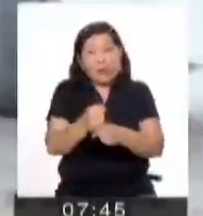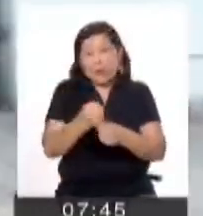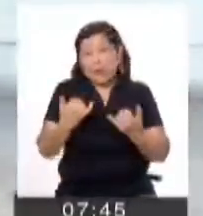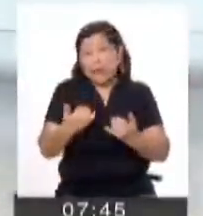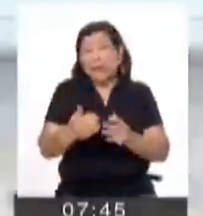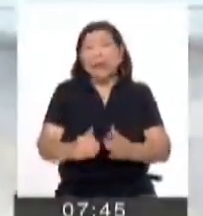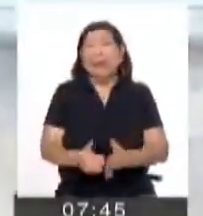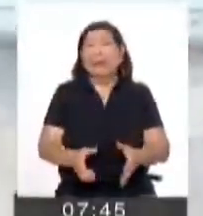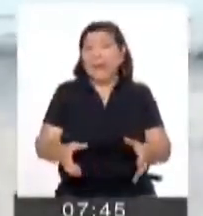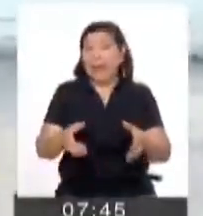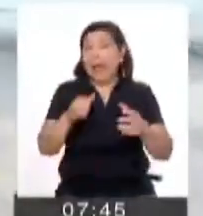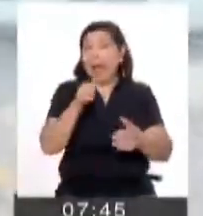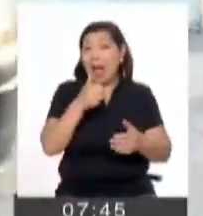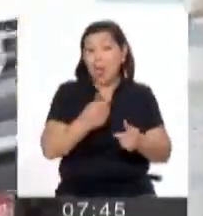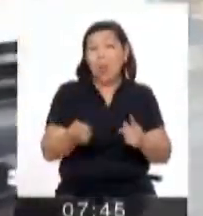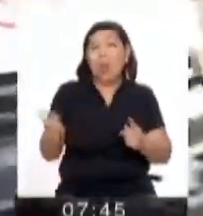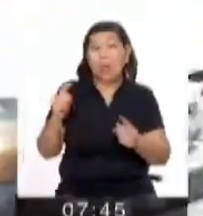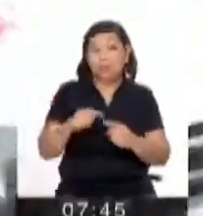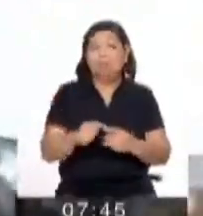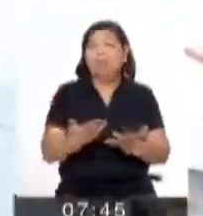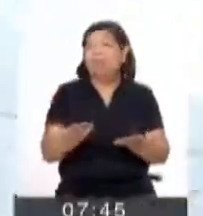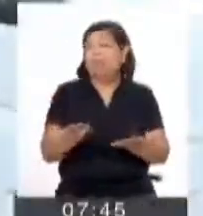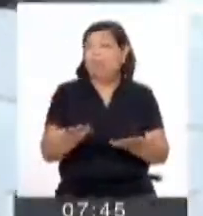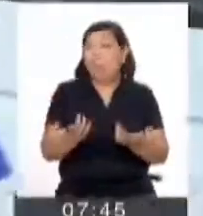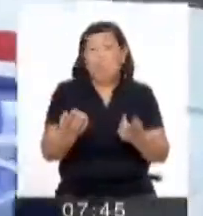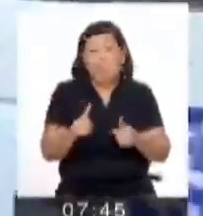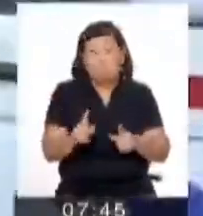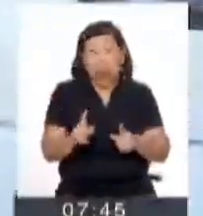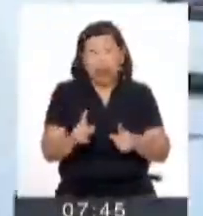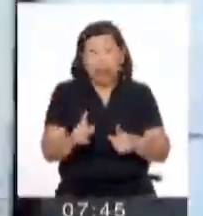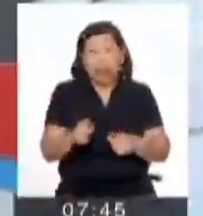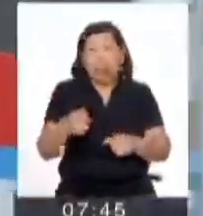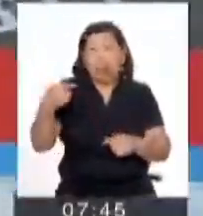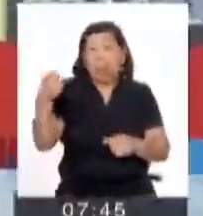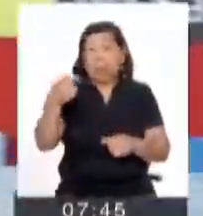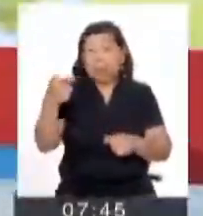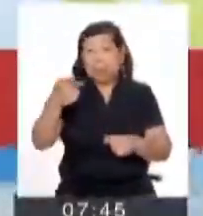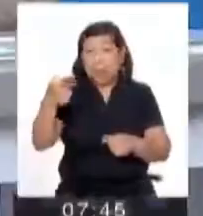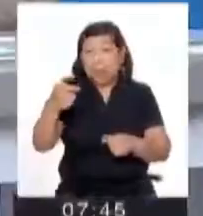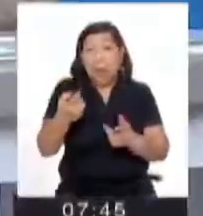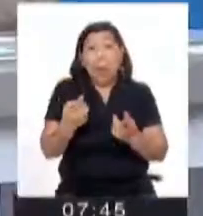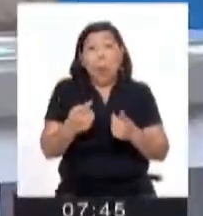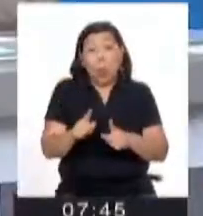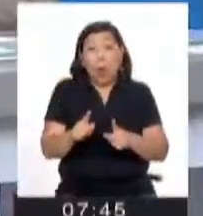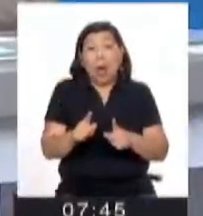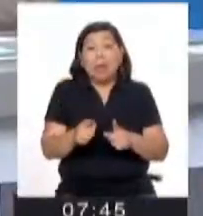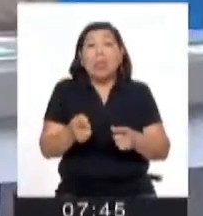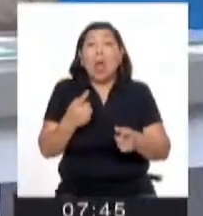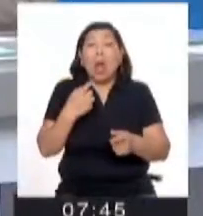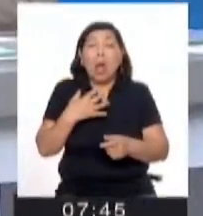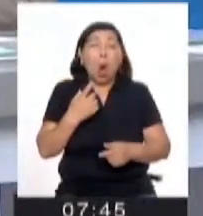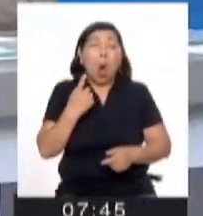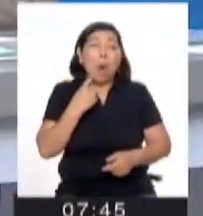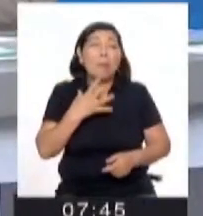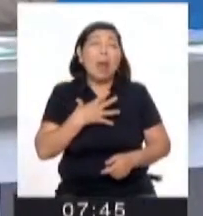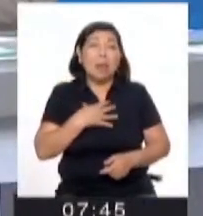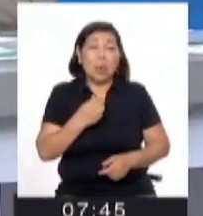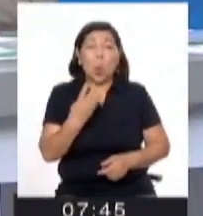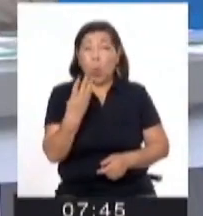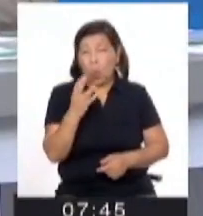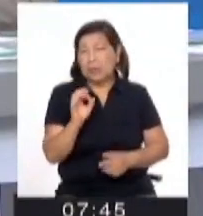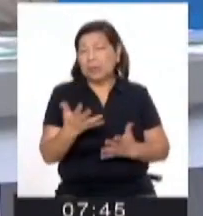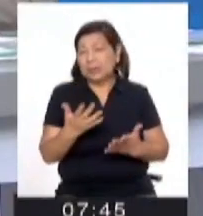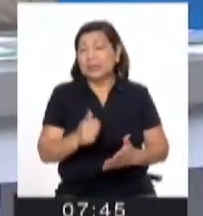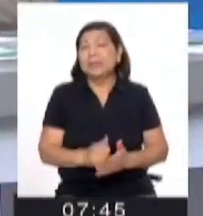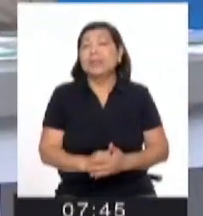este tanque de agua aéreo. No fue en ese contexto, mientras que esta persona de 40 años operaba